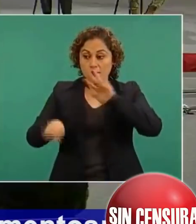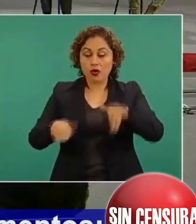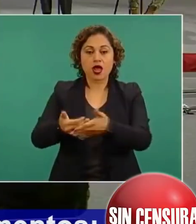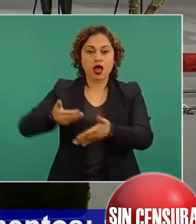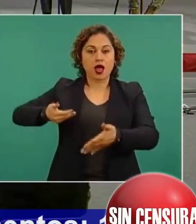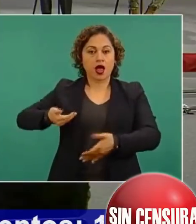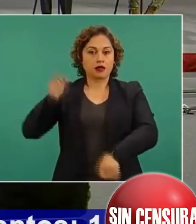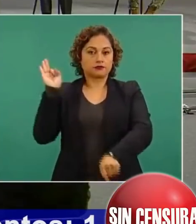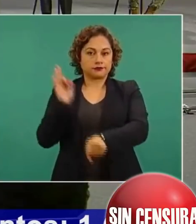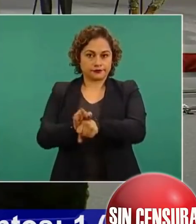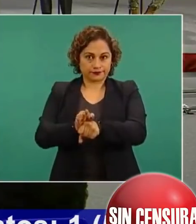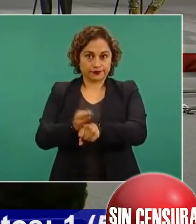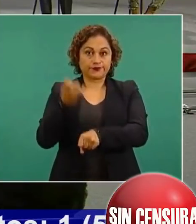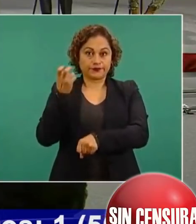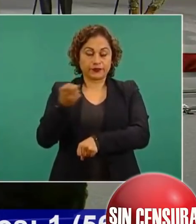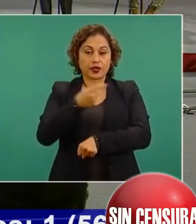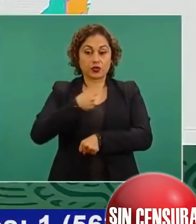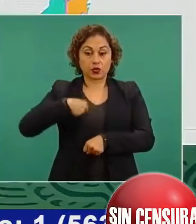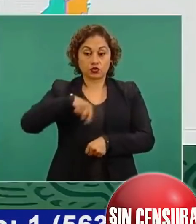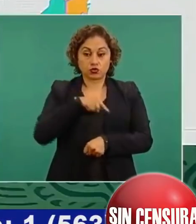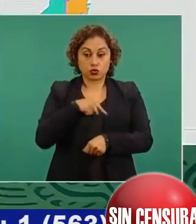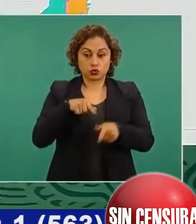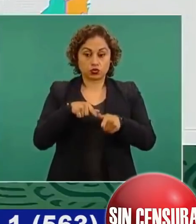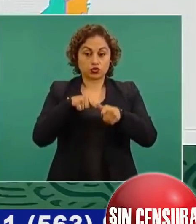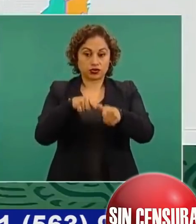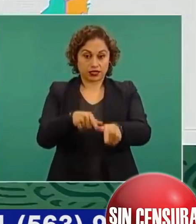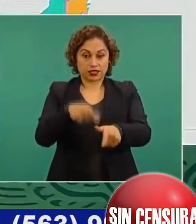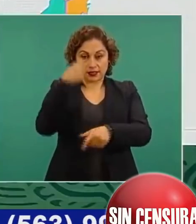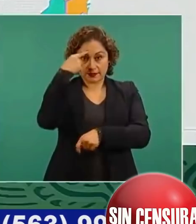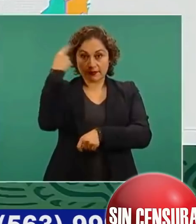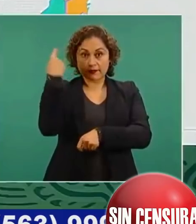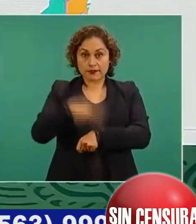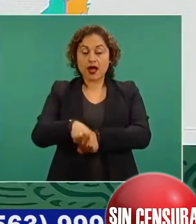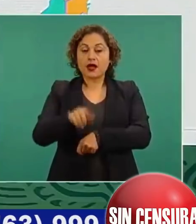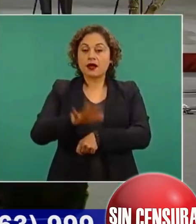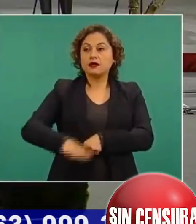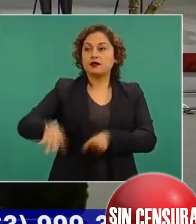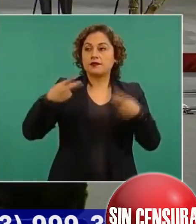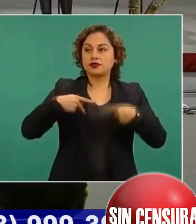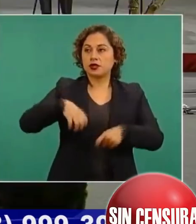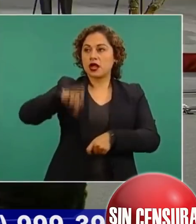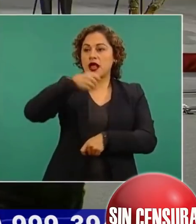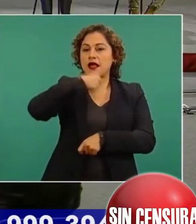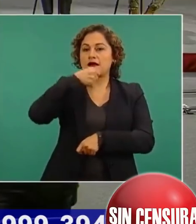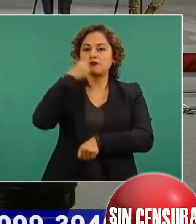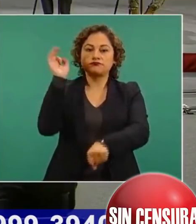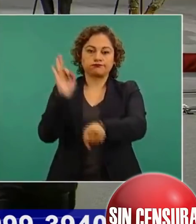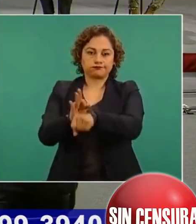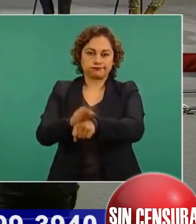conforme avancemos en la cobertura de personas adultas mayores. Esto es todo, presidente.